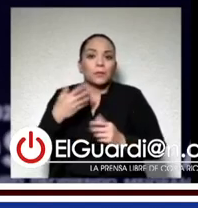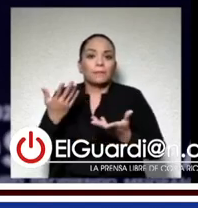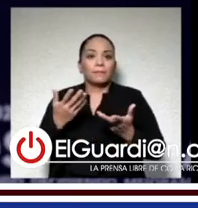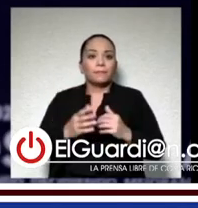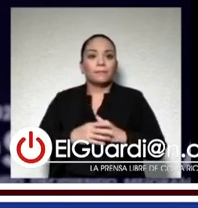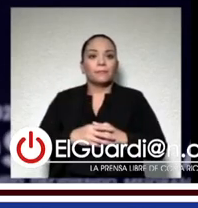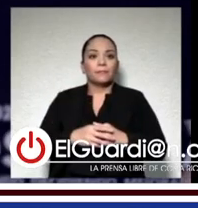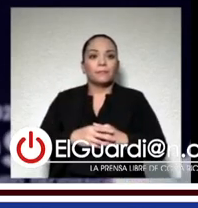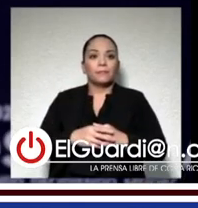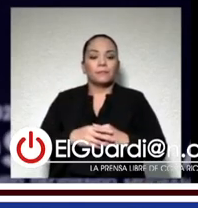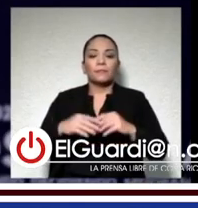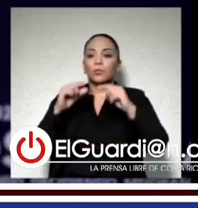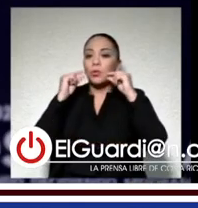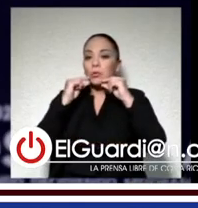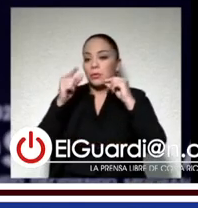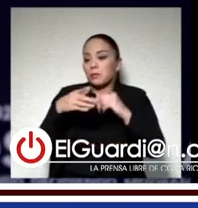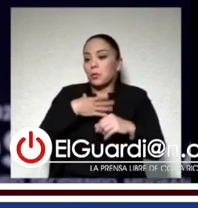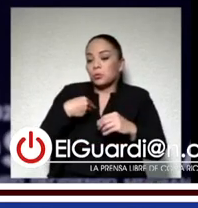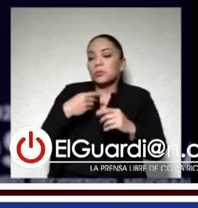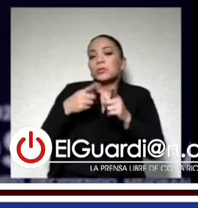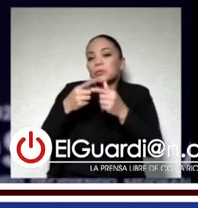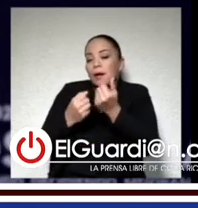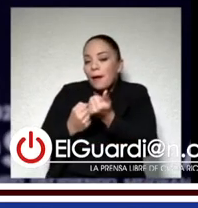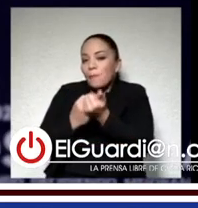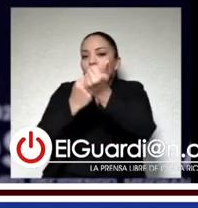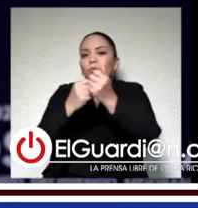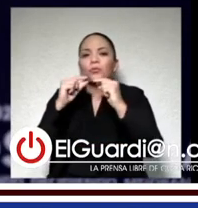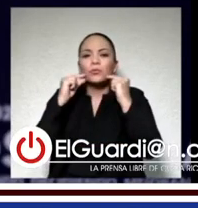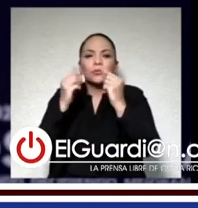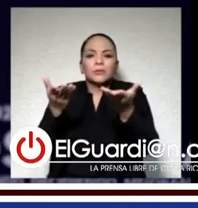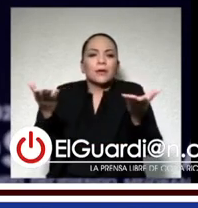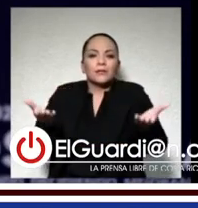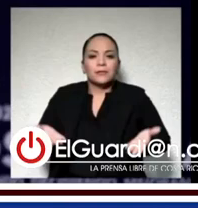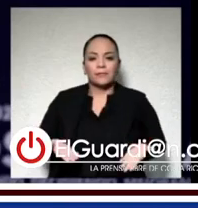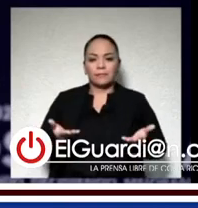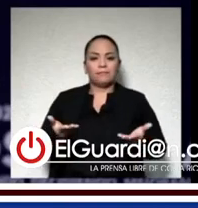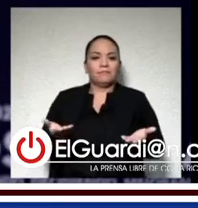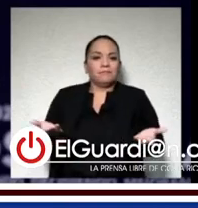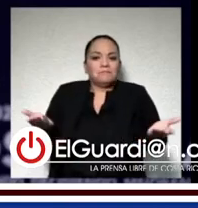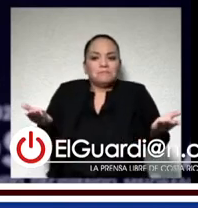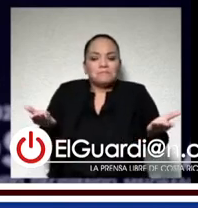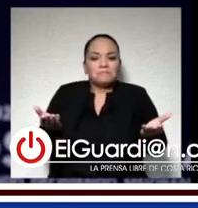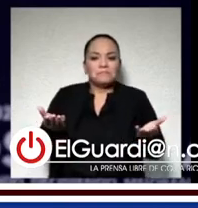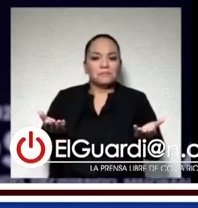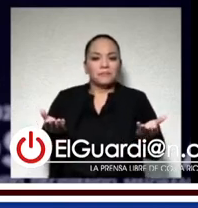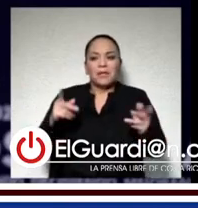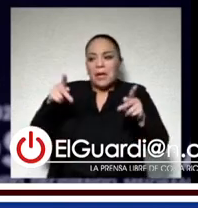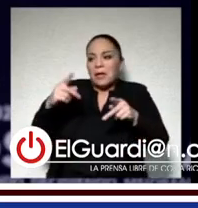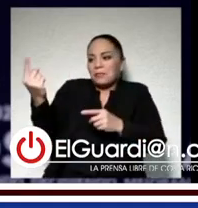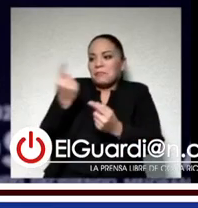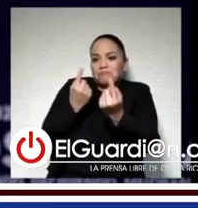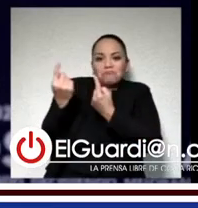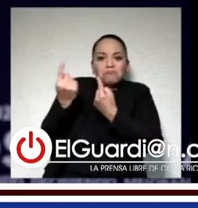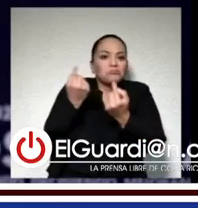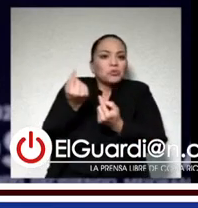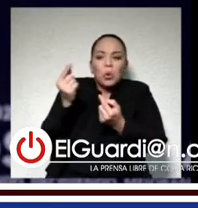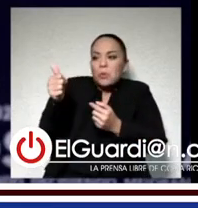pues, don Rodrigo Chávez, y que quería apoyar a don Rodrigo Chávez. Yo no tenía que atraer a nadie, la gente llegaba sola, gracias a Dios.